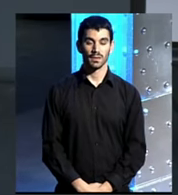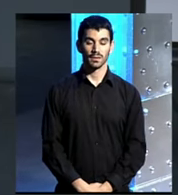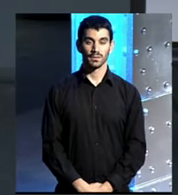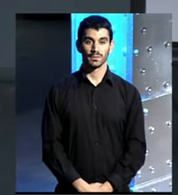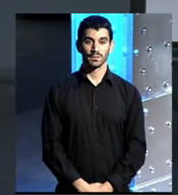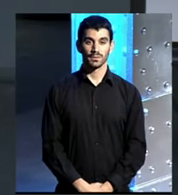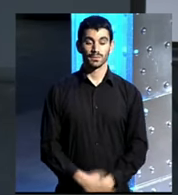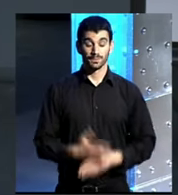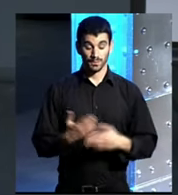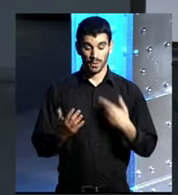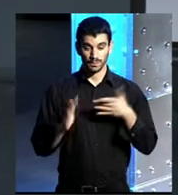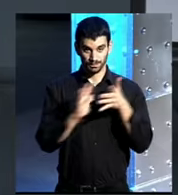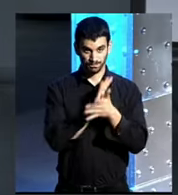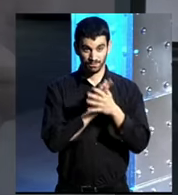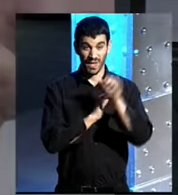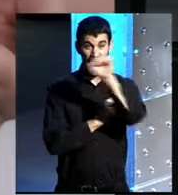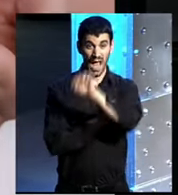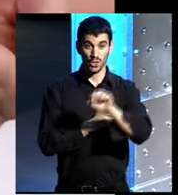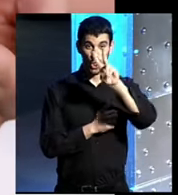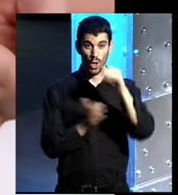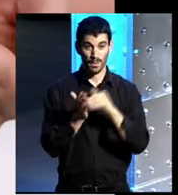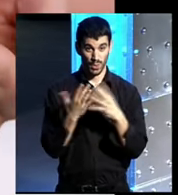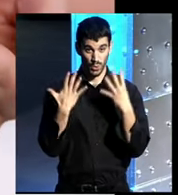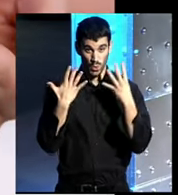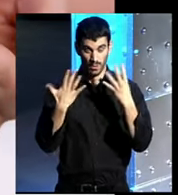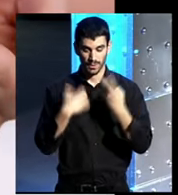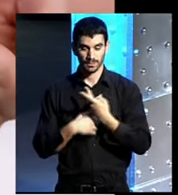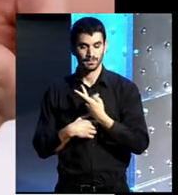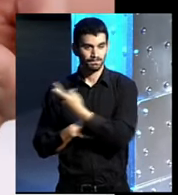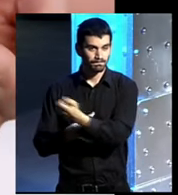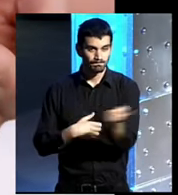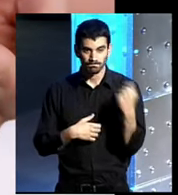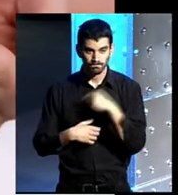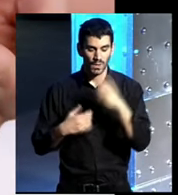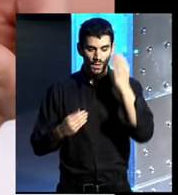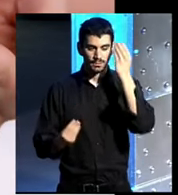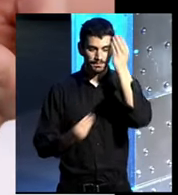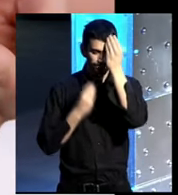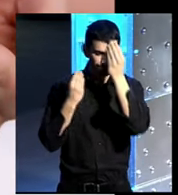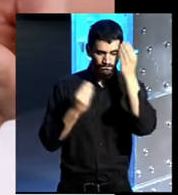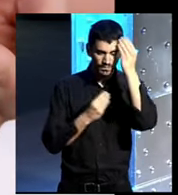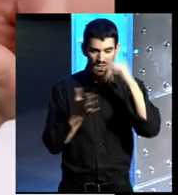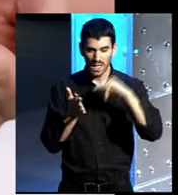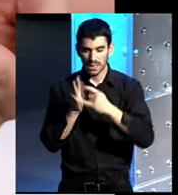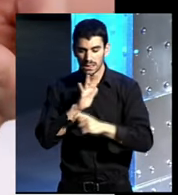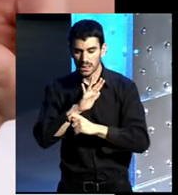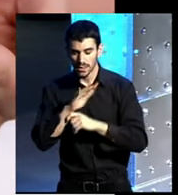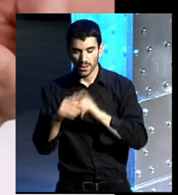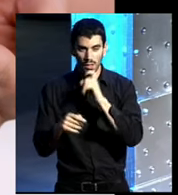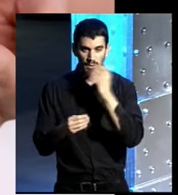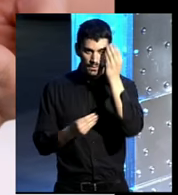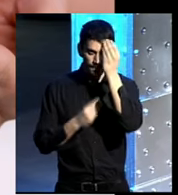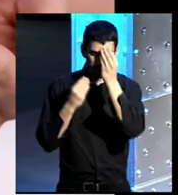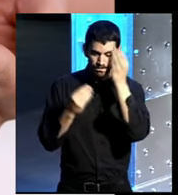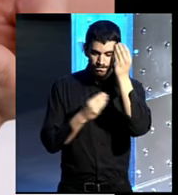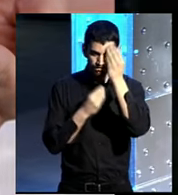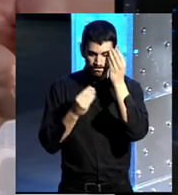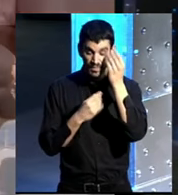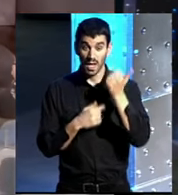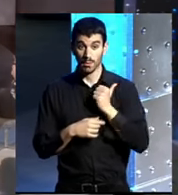En el año 2009 hicimos una reflexión estratégica dentro del instituto y preguntamos a una serie